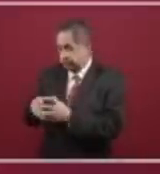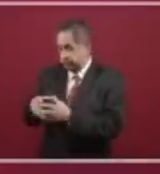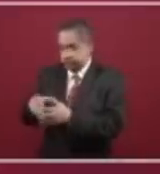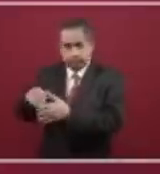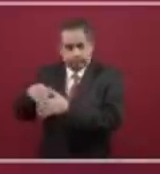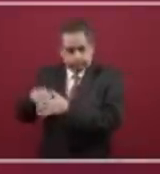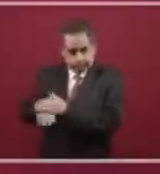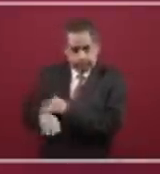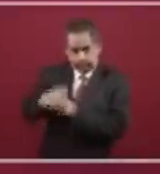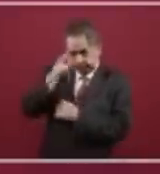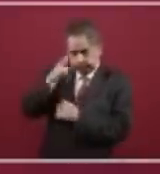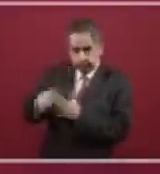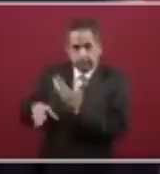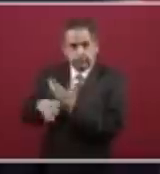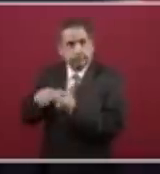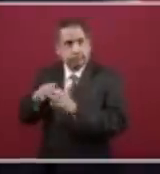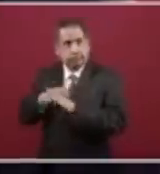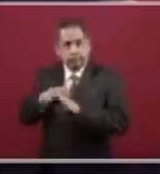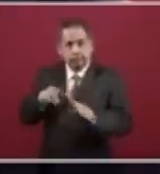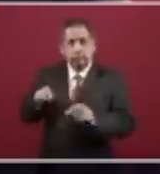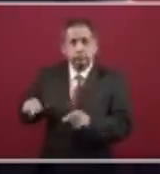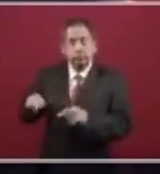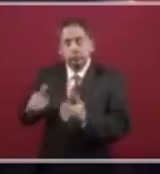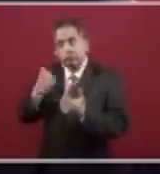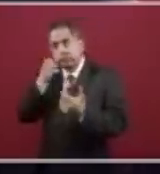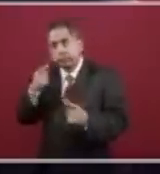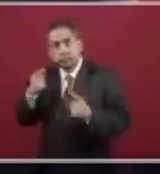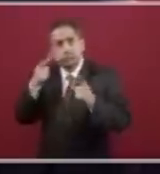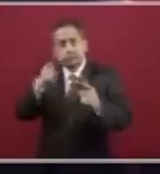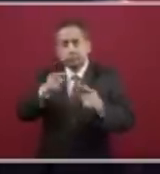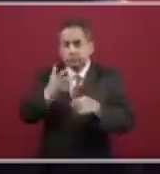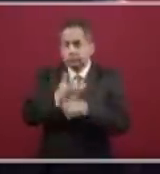trabajar a eeuu